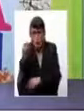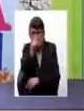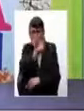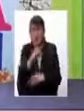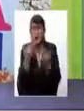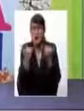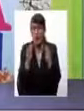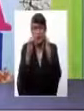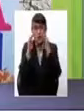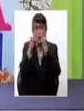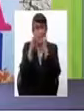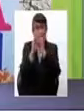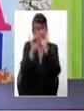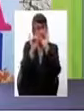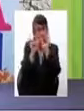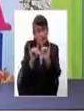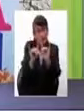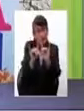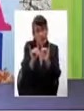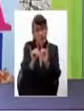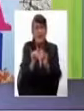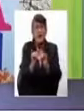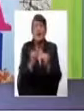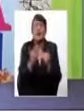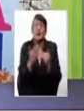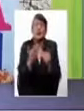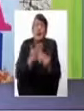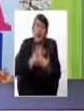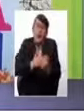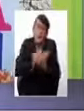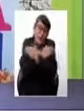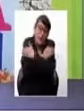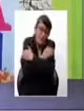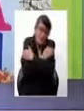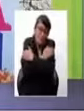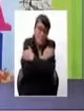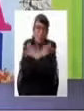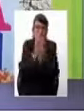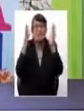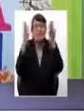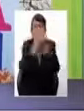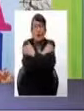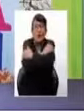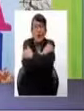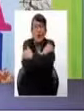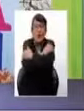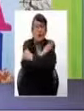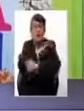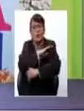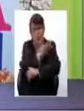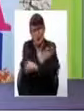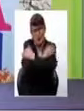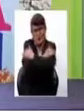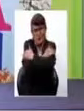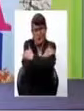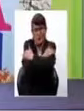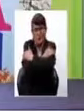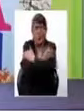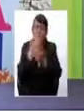ahí, como vamos viendo, en el tema de esta profe que ha empezado a mostrar sus productos y demás